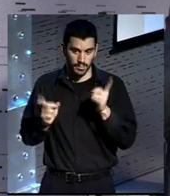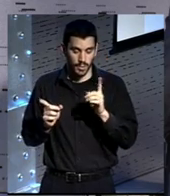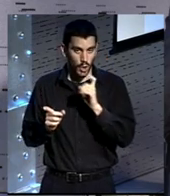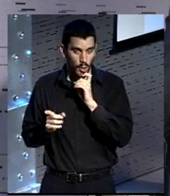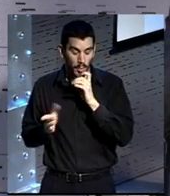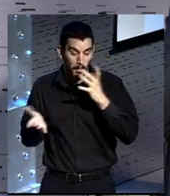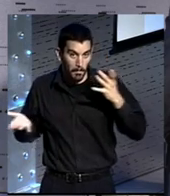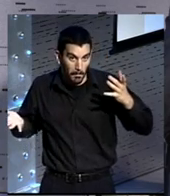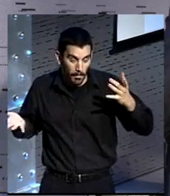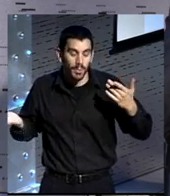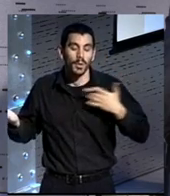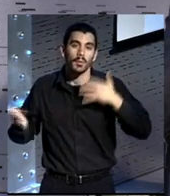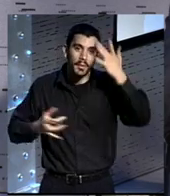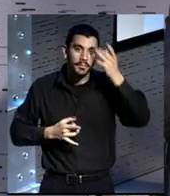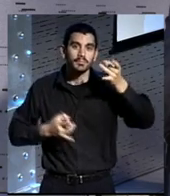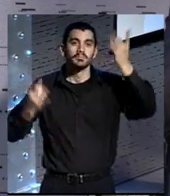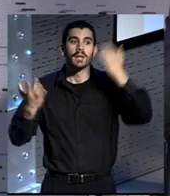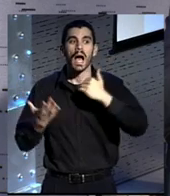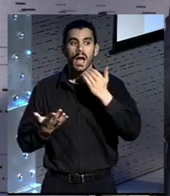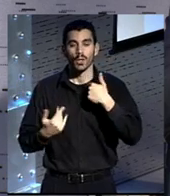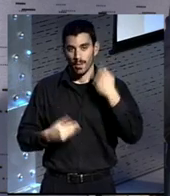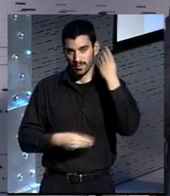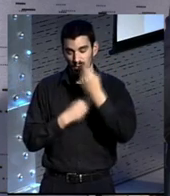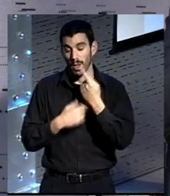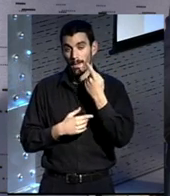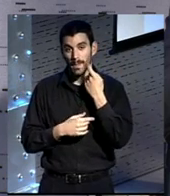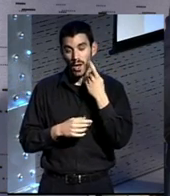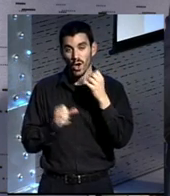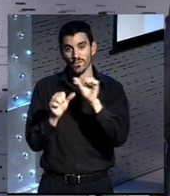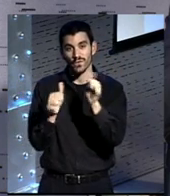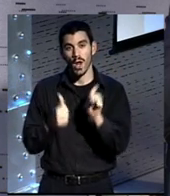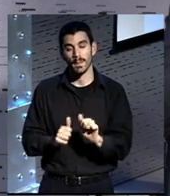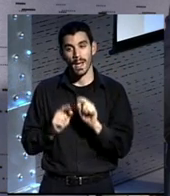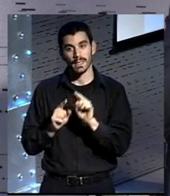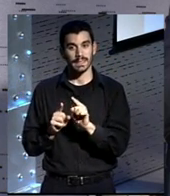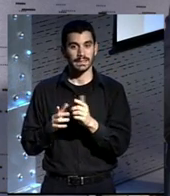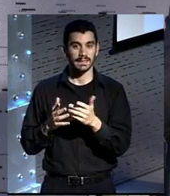bueno, por decir algo, creo que va a ser un banco mucho más